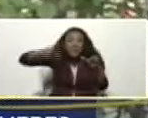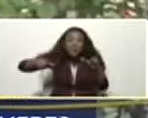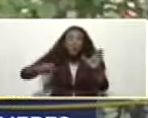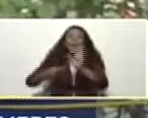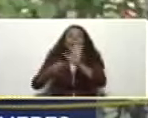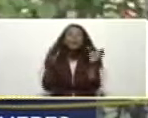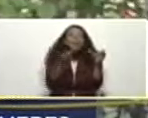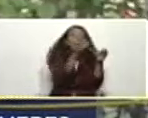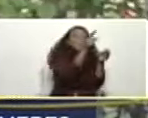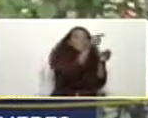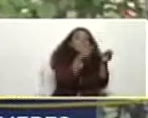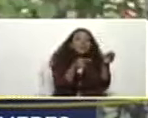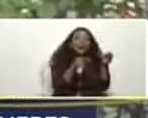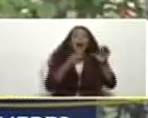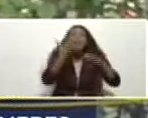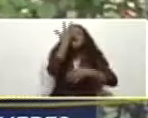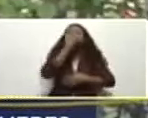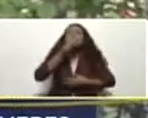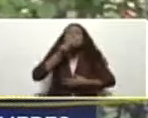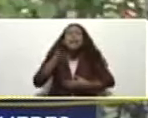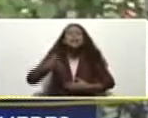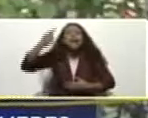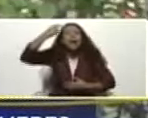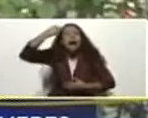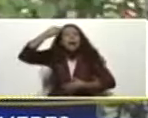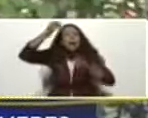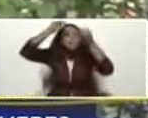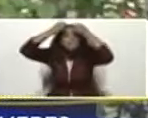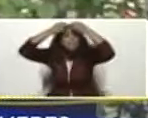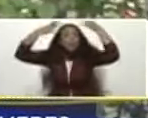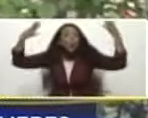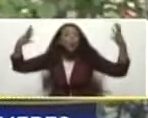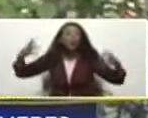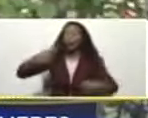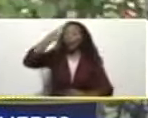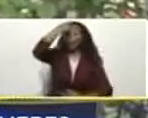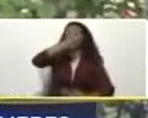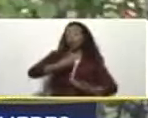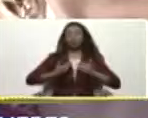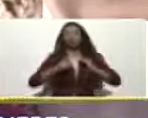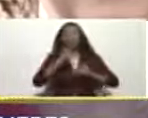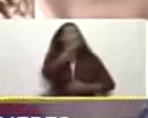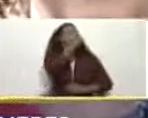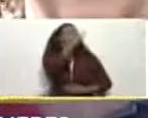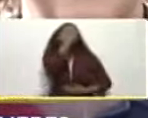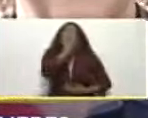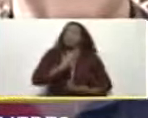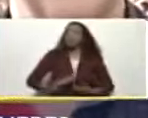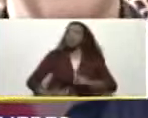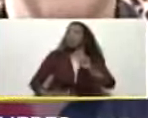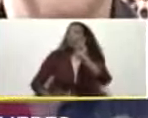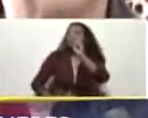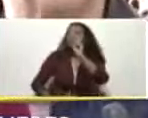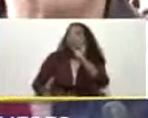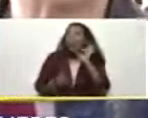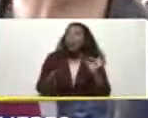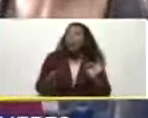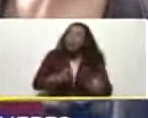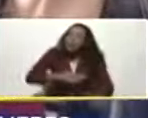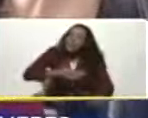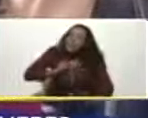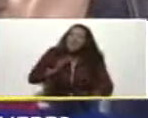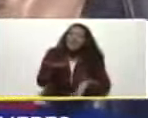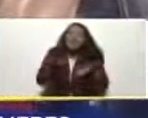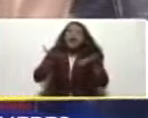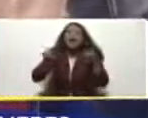país, a la belleza del pensamiento. Y no hablo de la estética. Hablo de cómo queremos